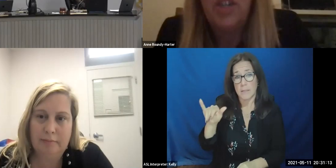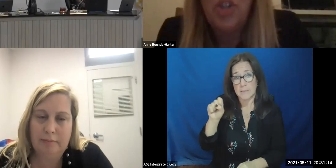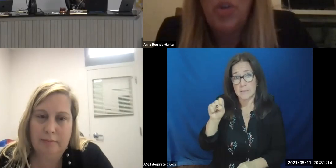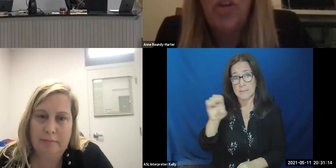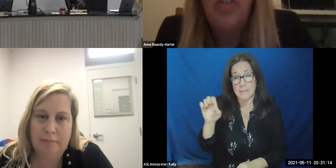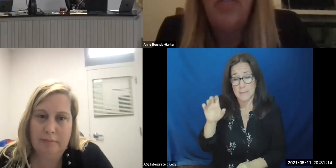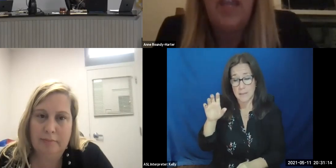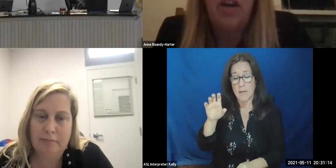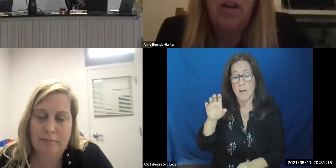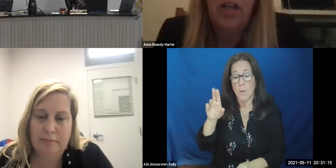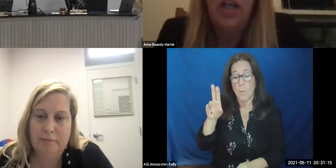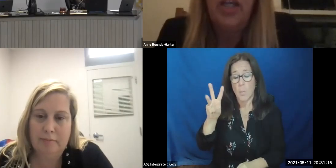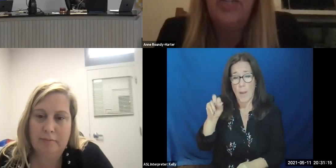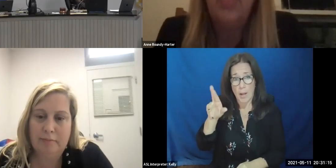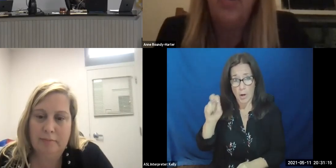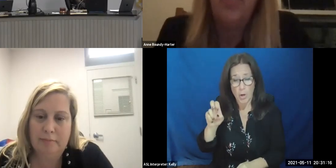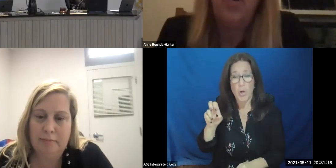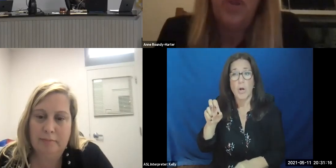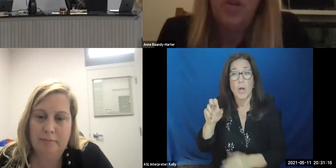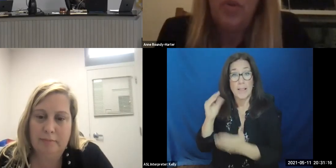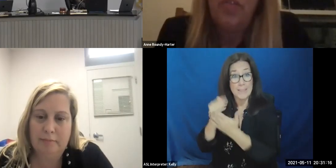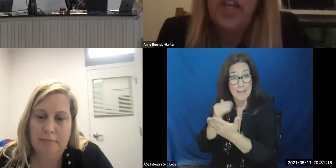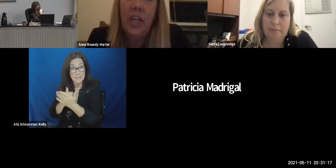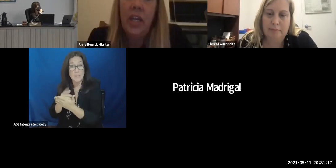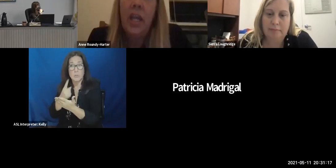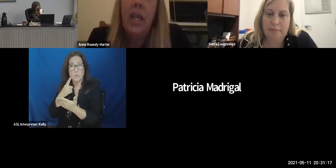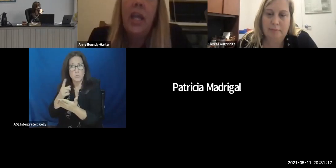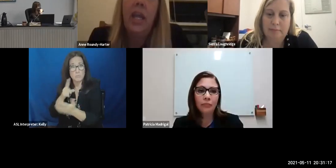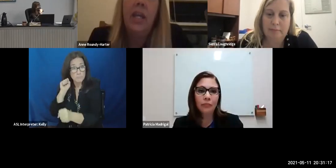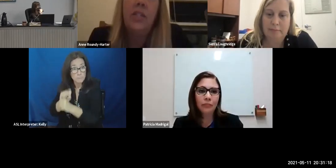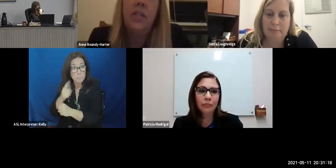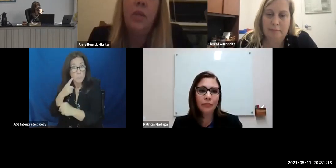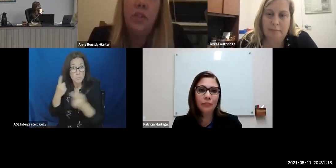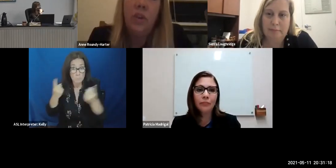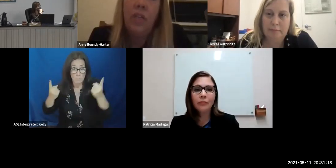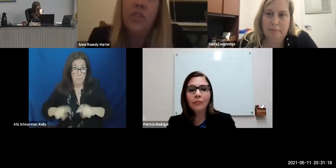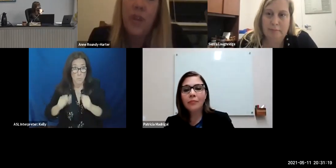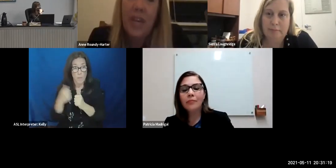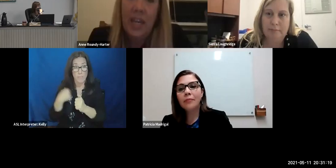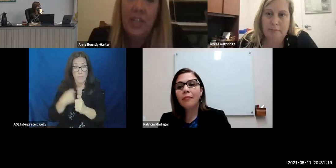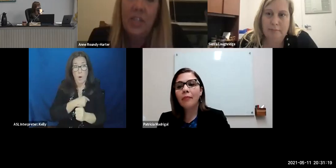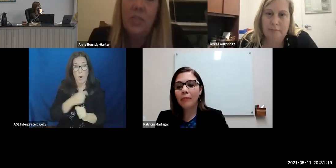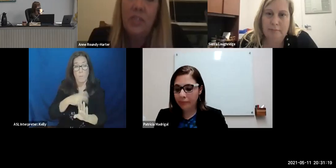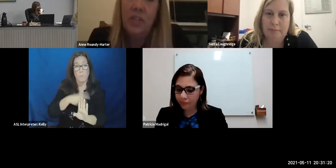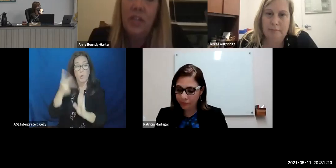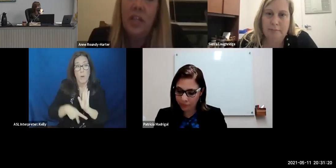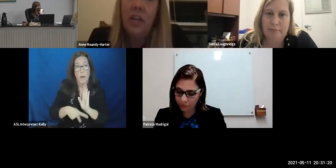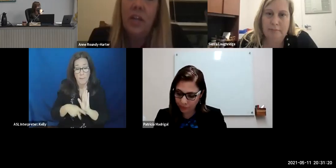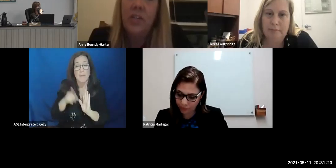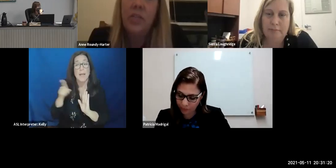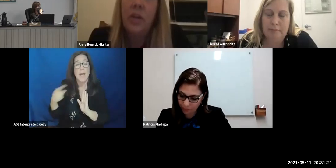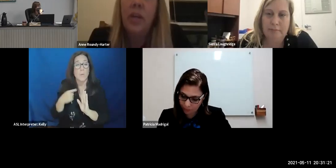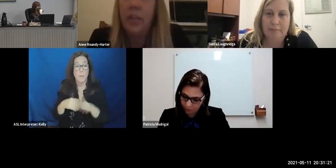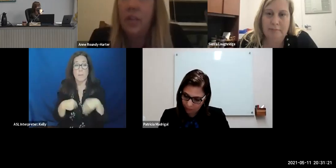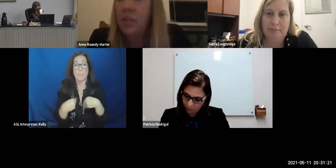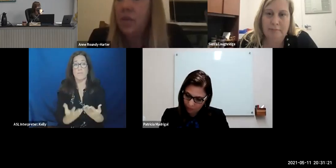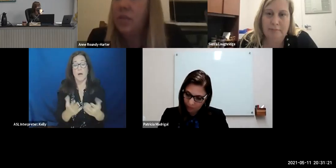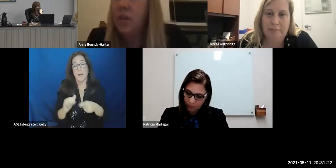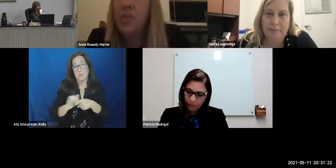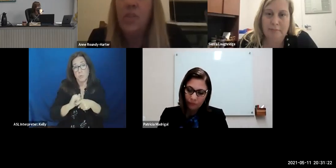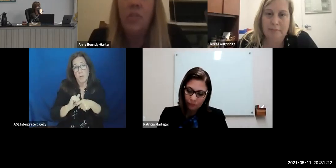lecciones y se aseguran que es las secciones sean acordes con lo que estamos proporcionando y ofrecemos capacitación específicamente en